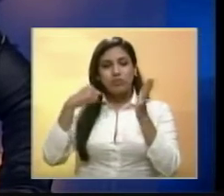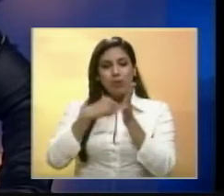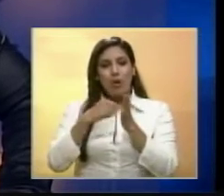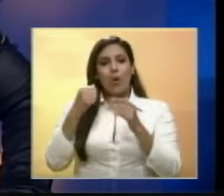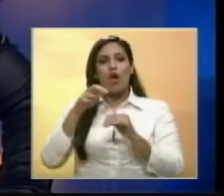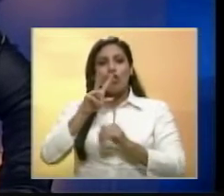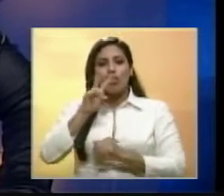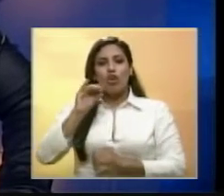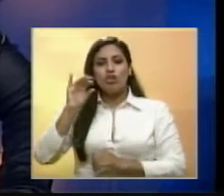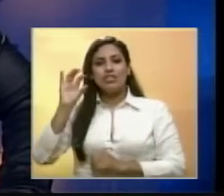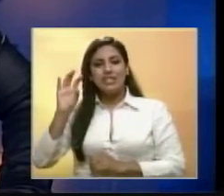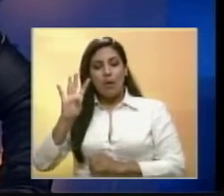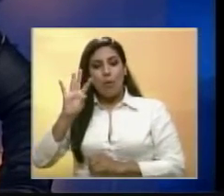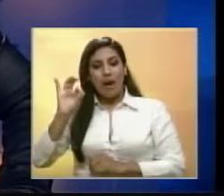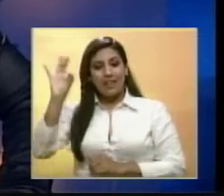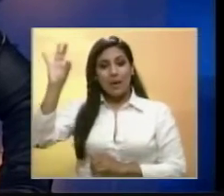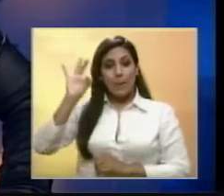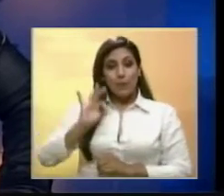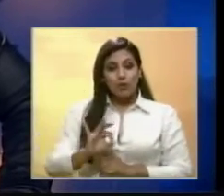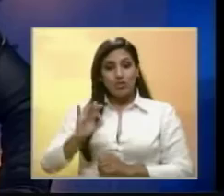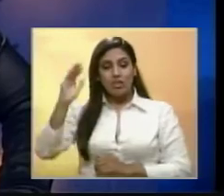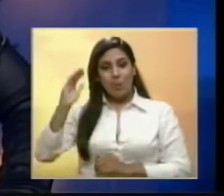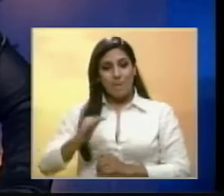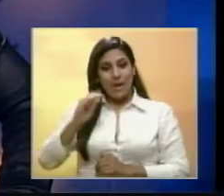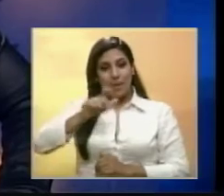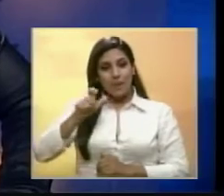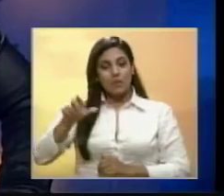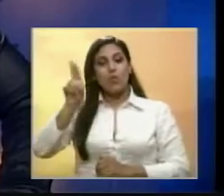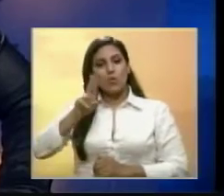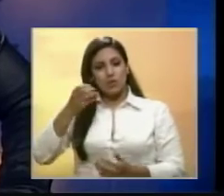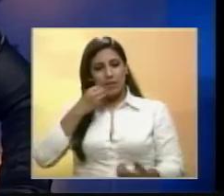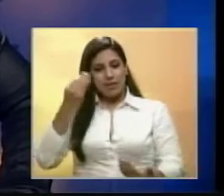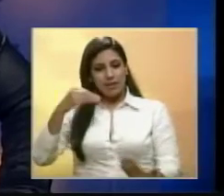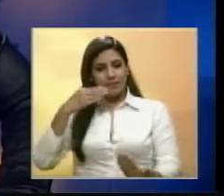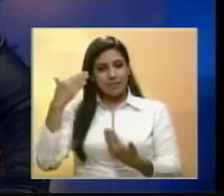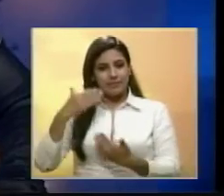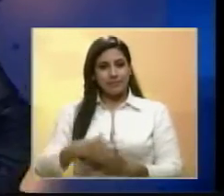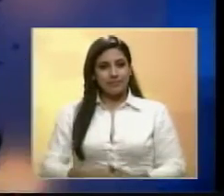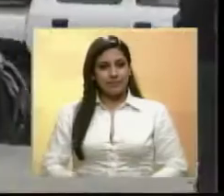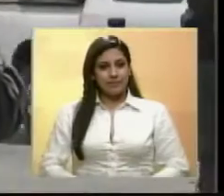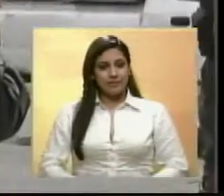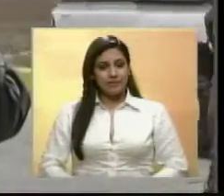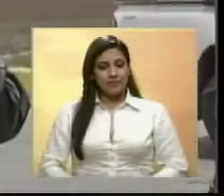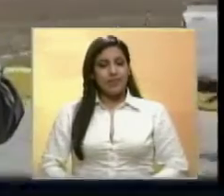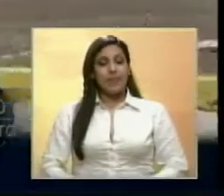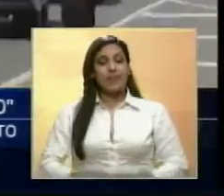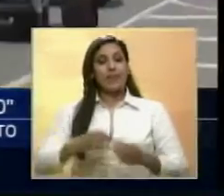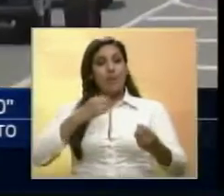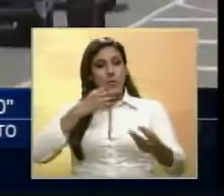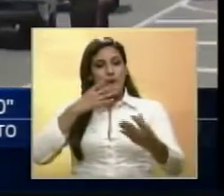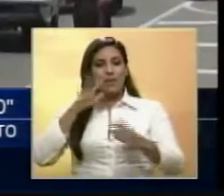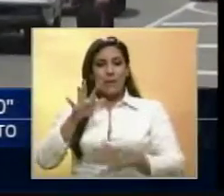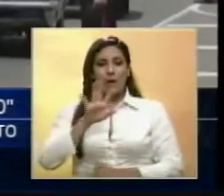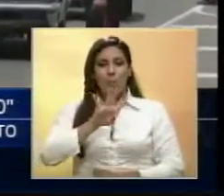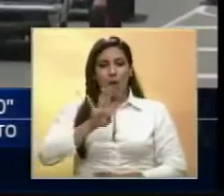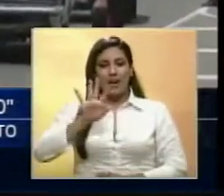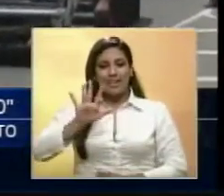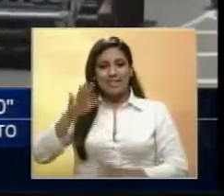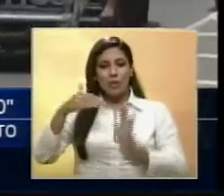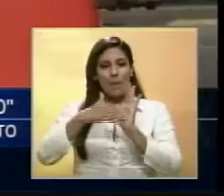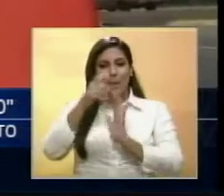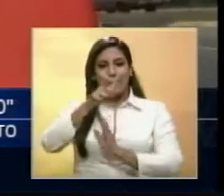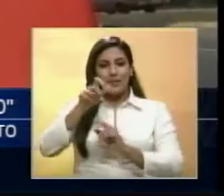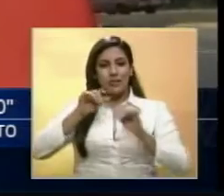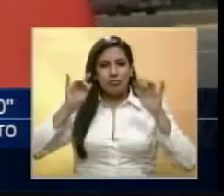redujo en un 240% durante esta temporada. Bexy Betancourt nos tiene la información. Expresó que al menos 45.000